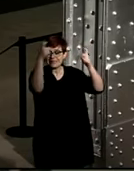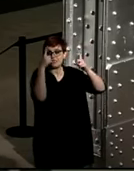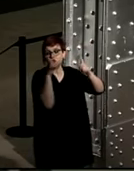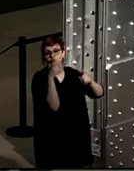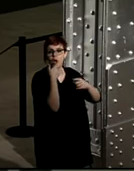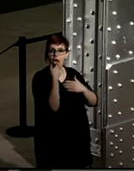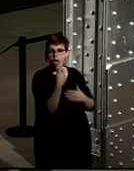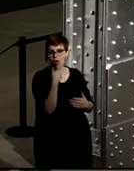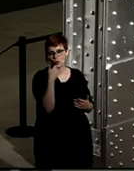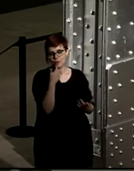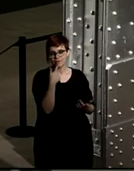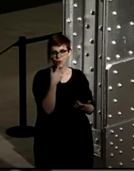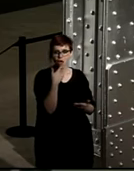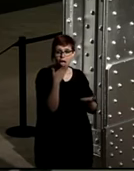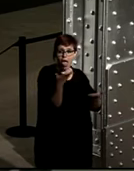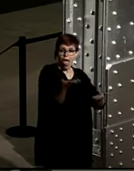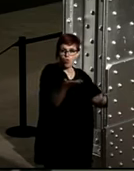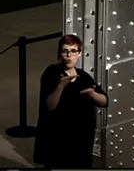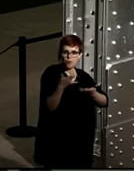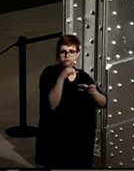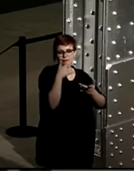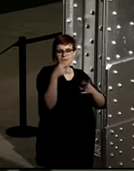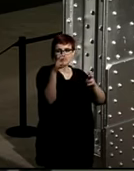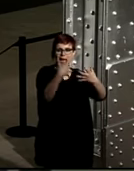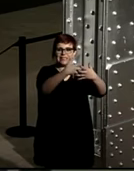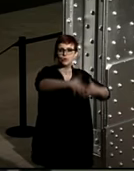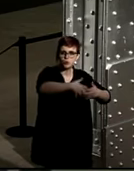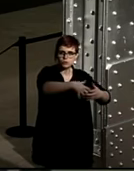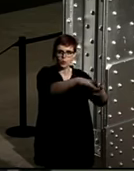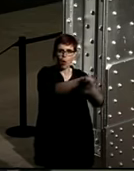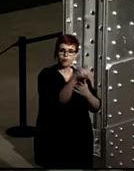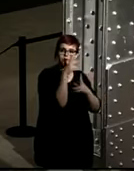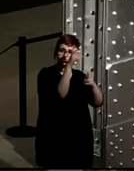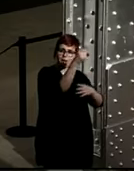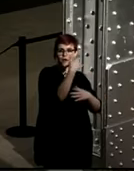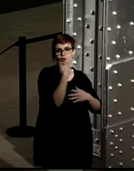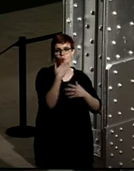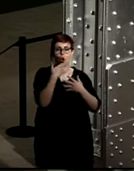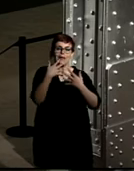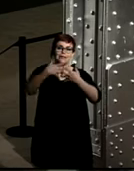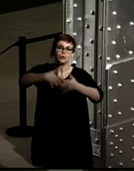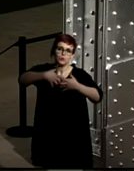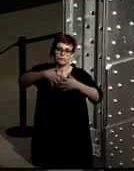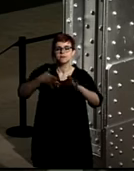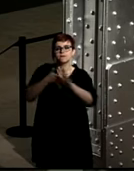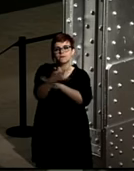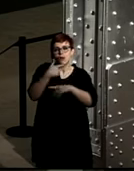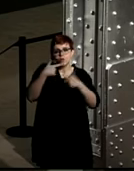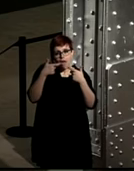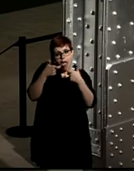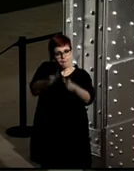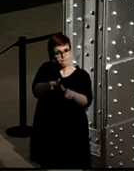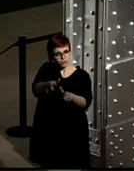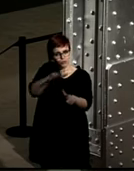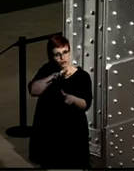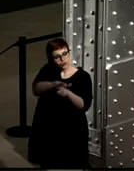una... No sé cómo decir, que hubiera una industria en la que se canalizase. Un apoyo, claro. Se canalizase un sitio por el de que forma pudierais circular con